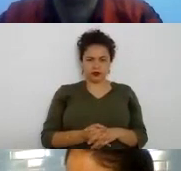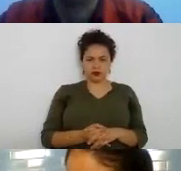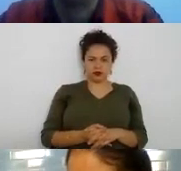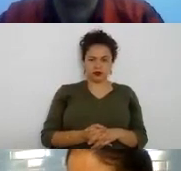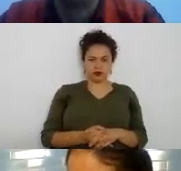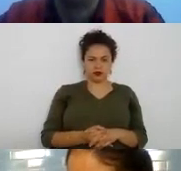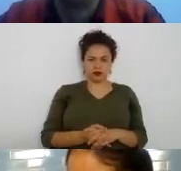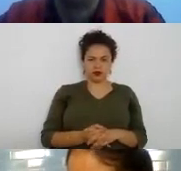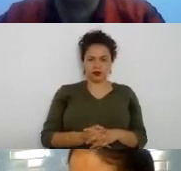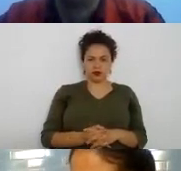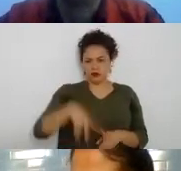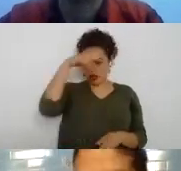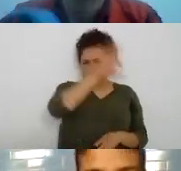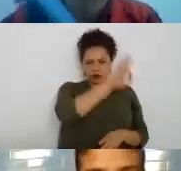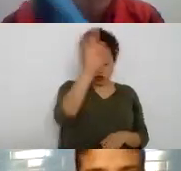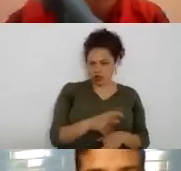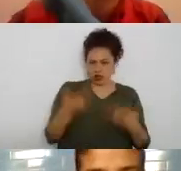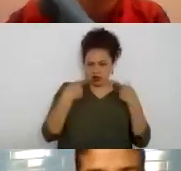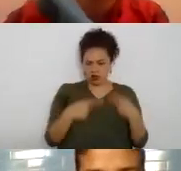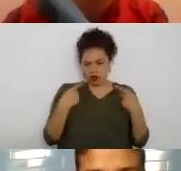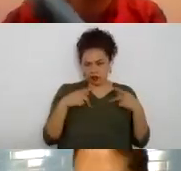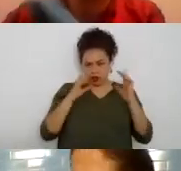Al porcentaje del cuerpo que está quemado.